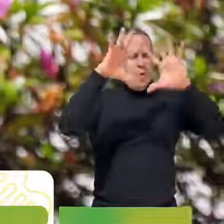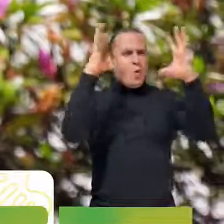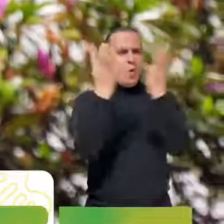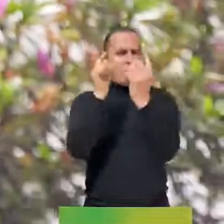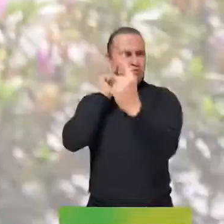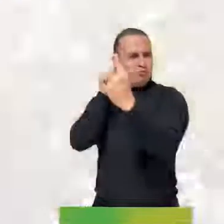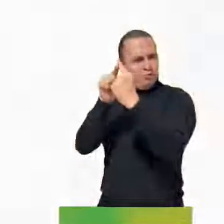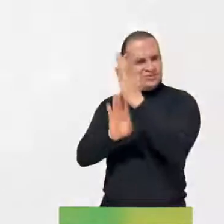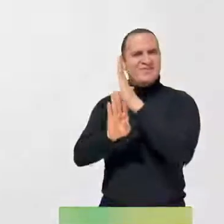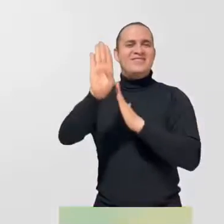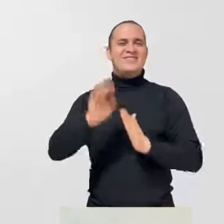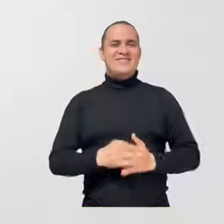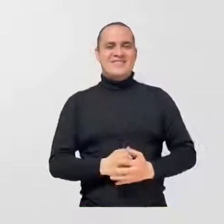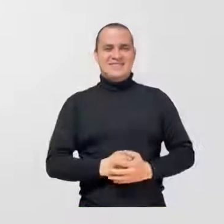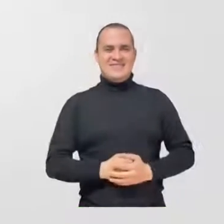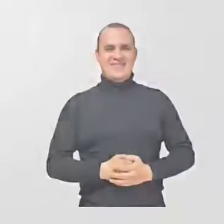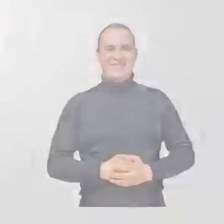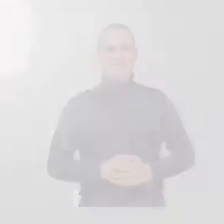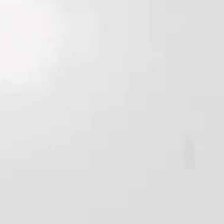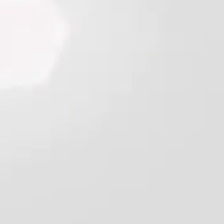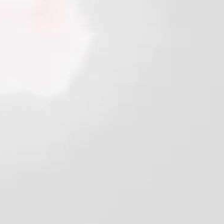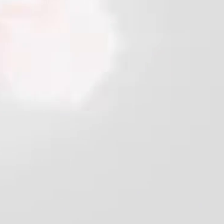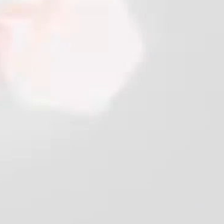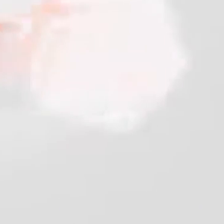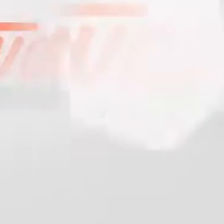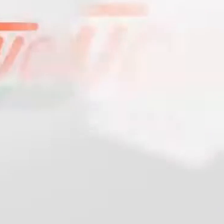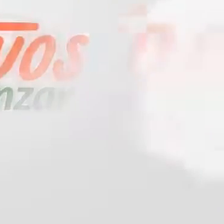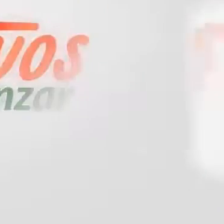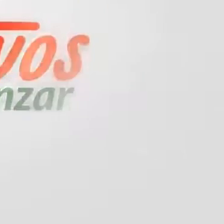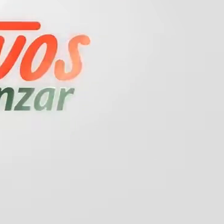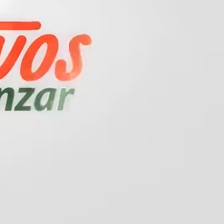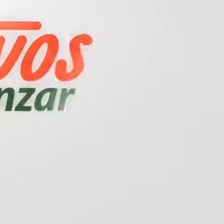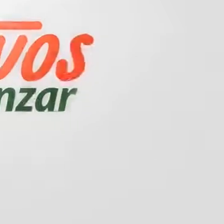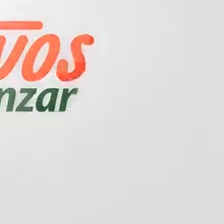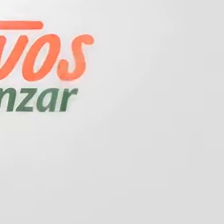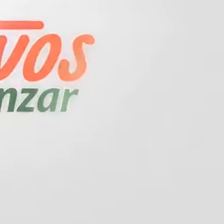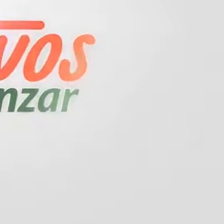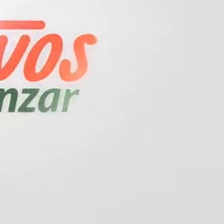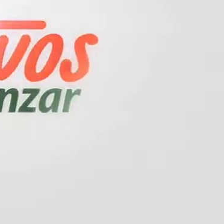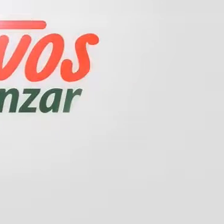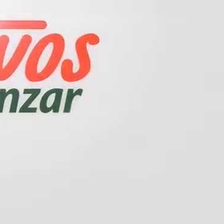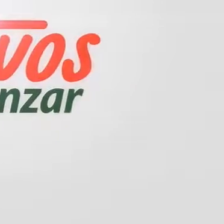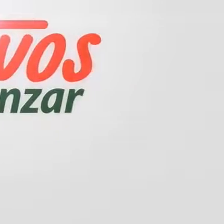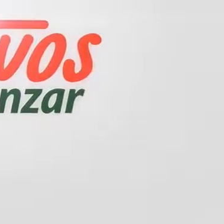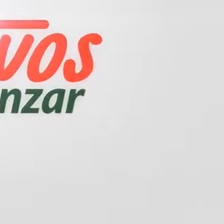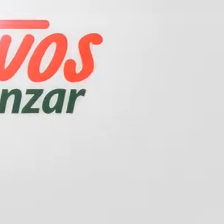para avanzar. Cauca, 42 motivos para avanzar.